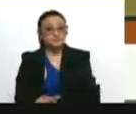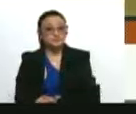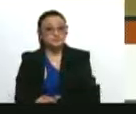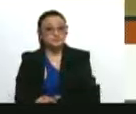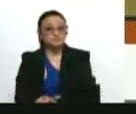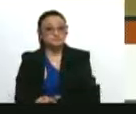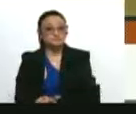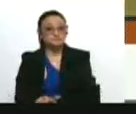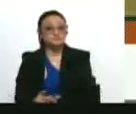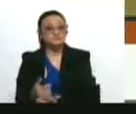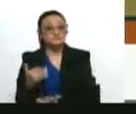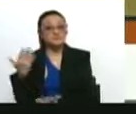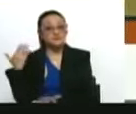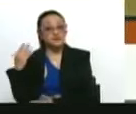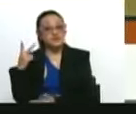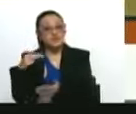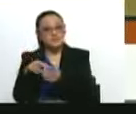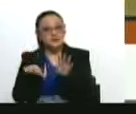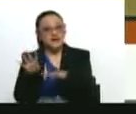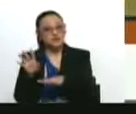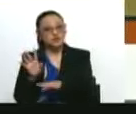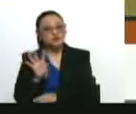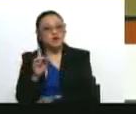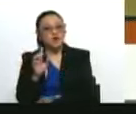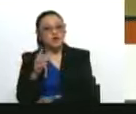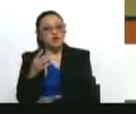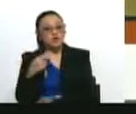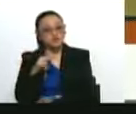desde el 2014, vamos a remontarnos solo al